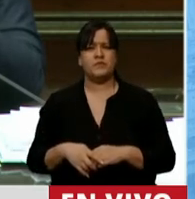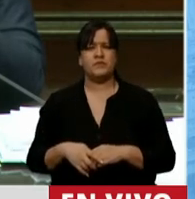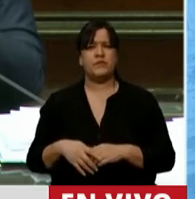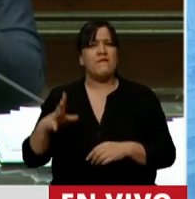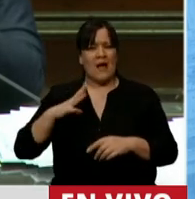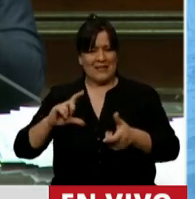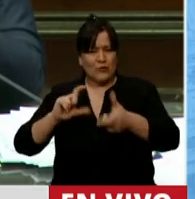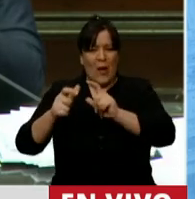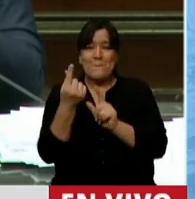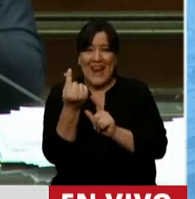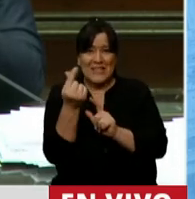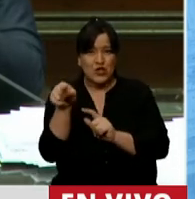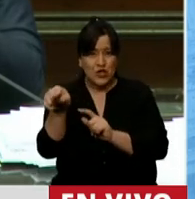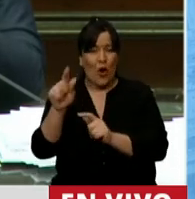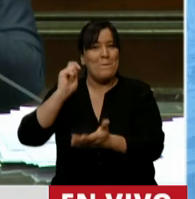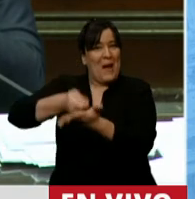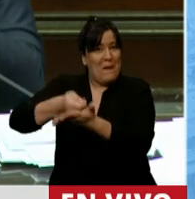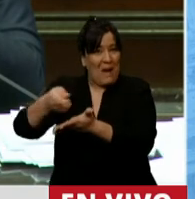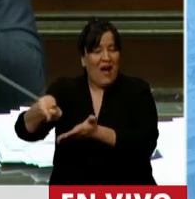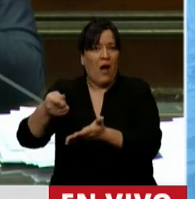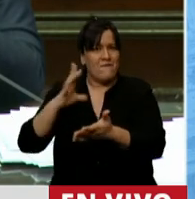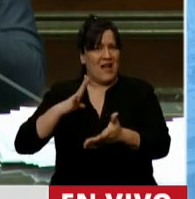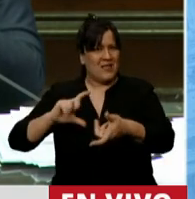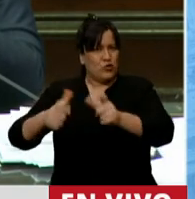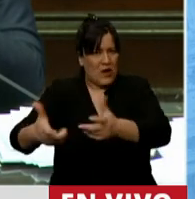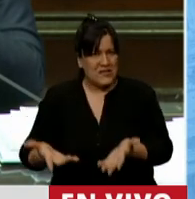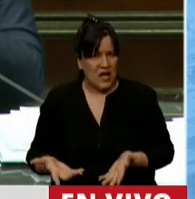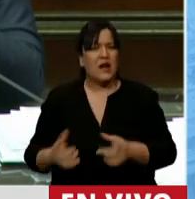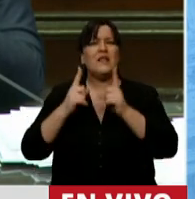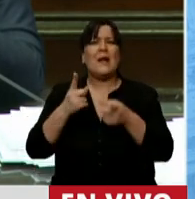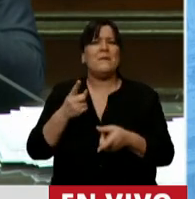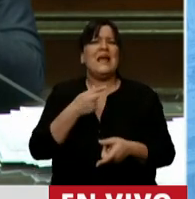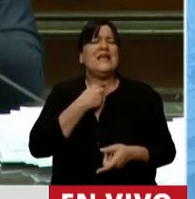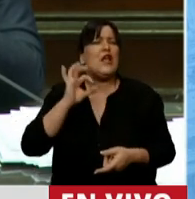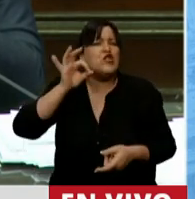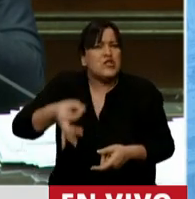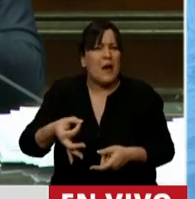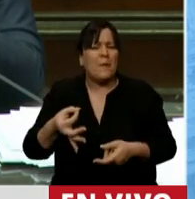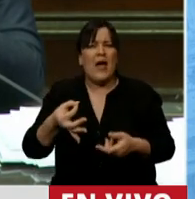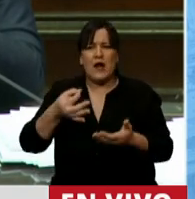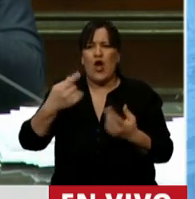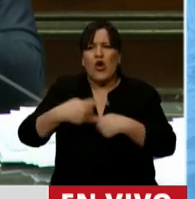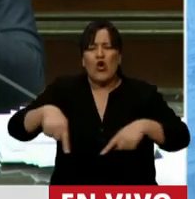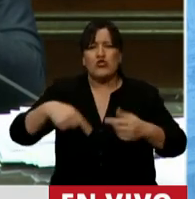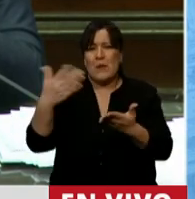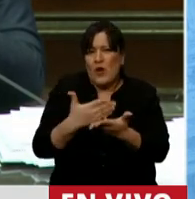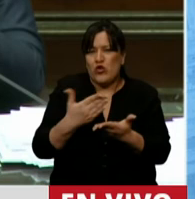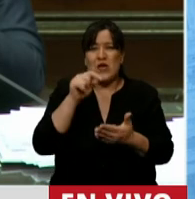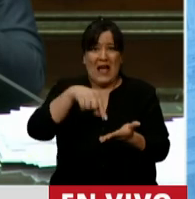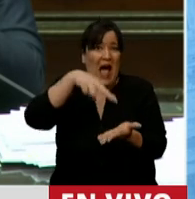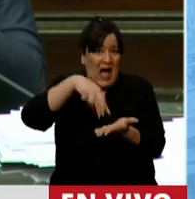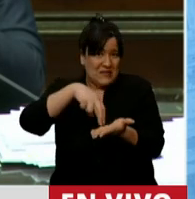actualizar los precios que se están pagando para la misma. También necesitamos saber para este producido, quien Salta